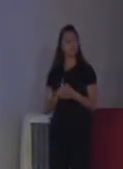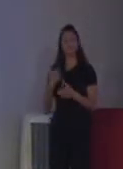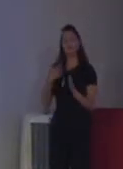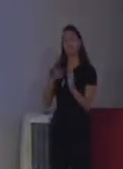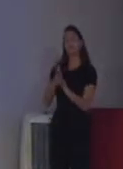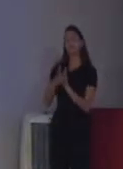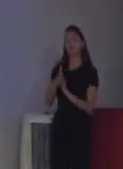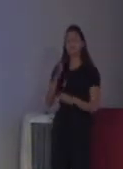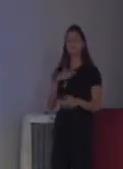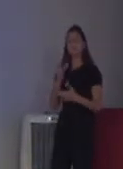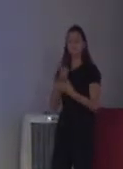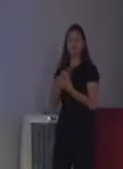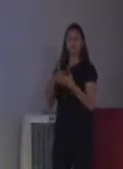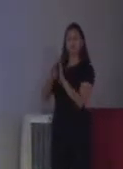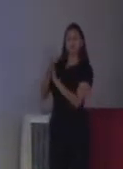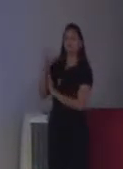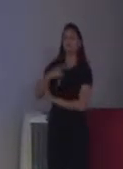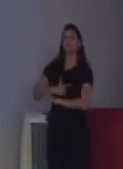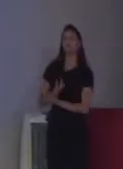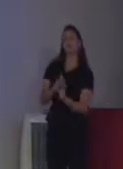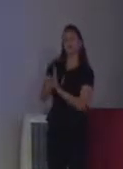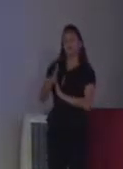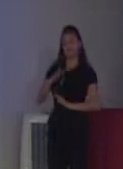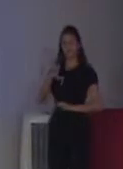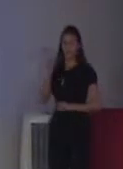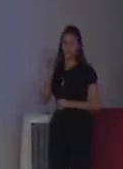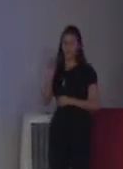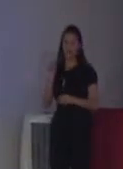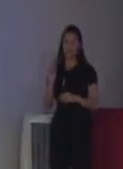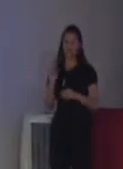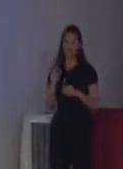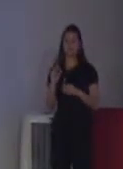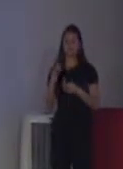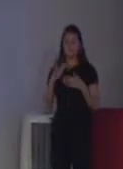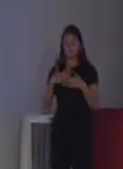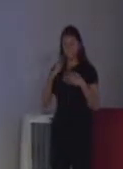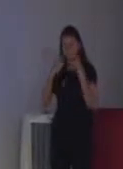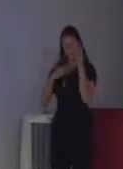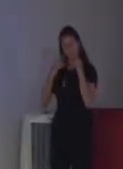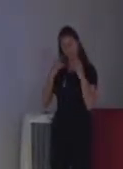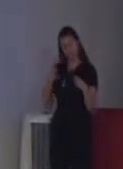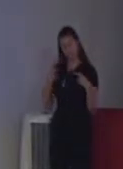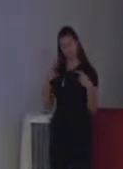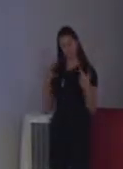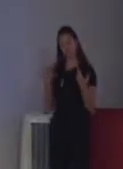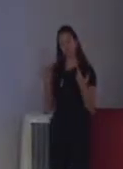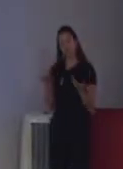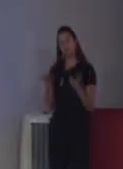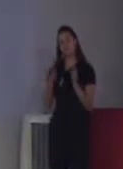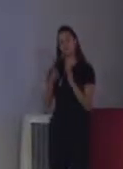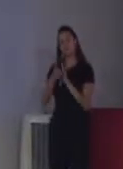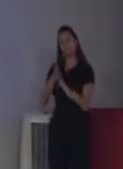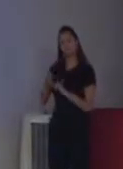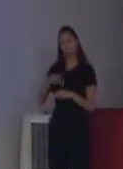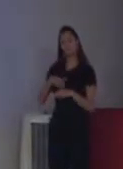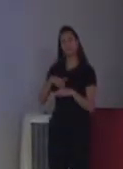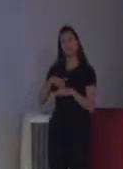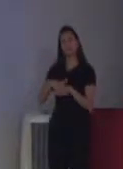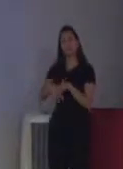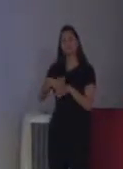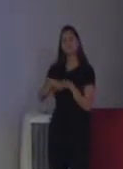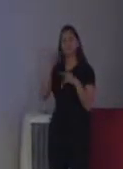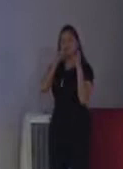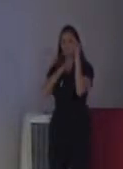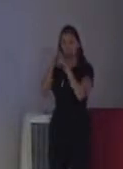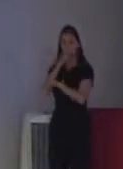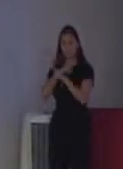relatarles mi novela en 5 minutos, ¿no? Sino, digamos que a partir de mi experiencia de vida, cómo hay una serie de reflexiones y aproximación